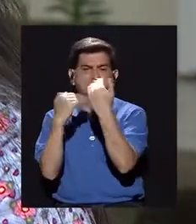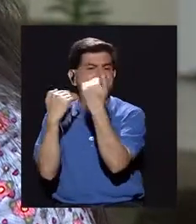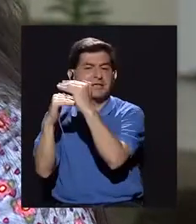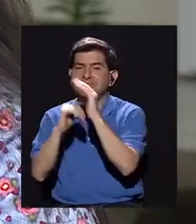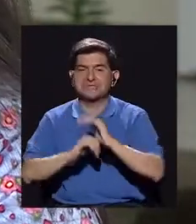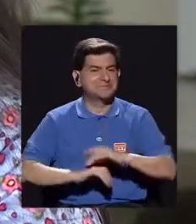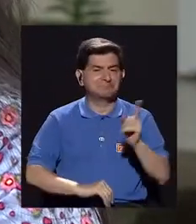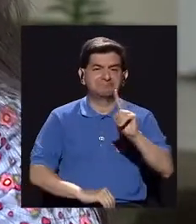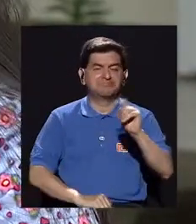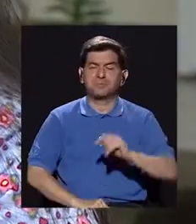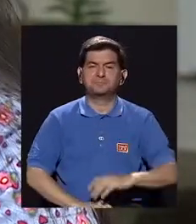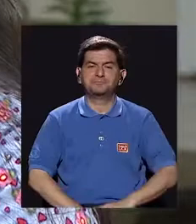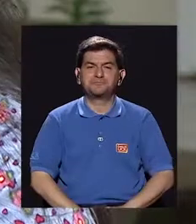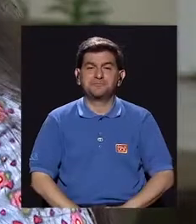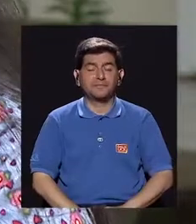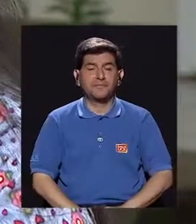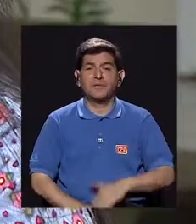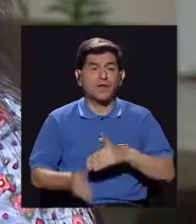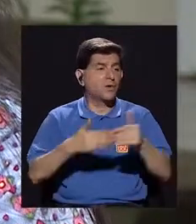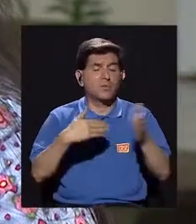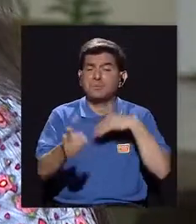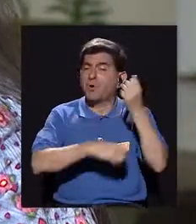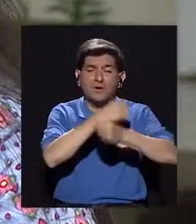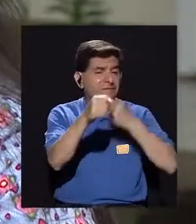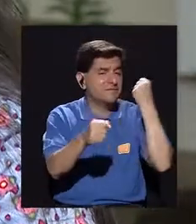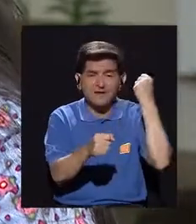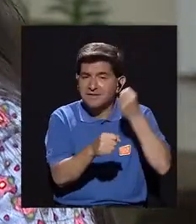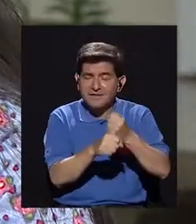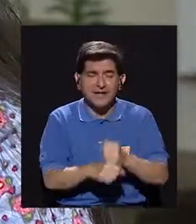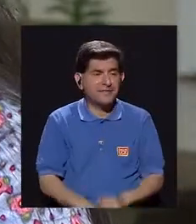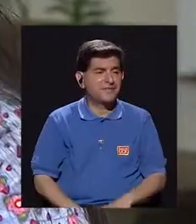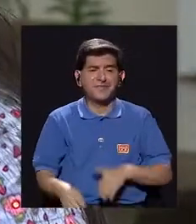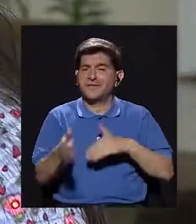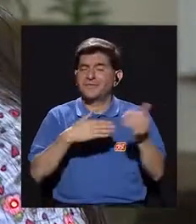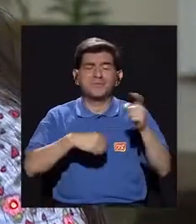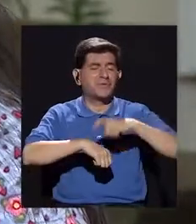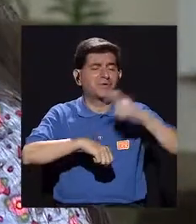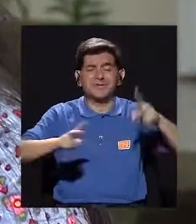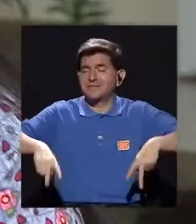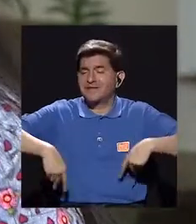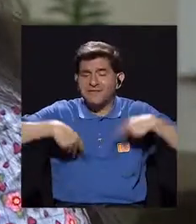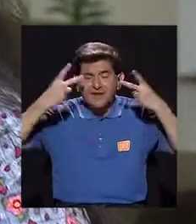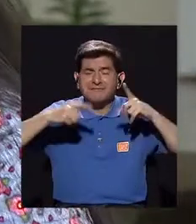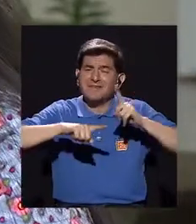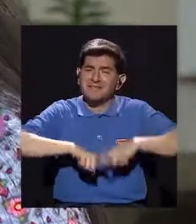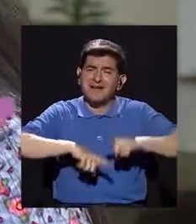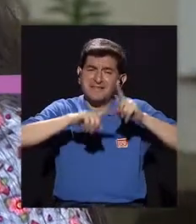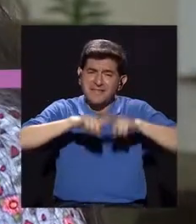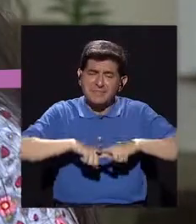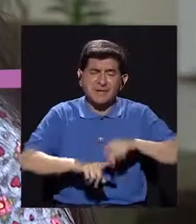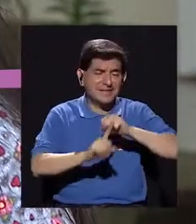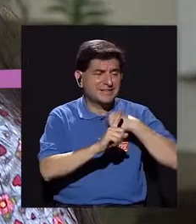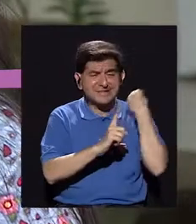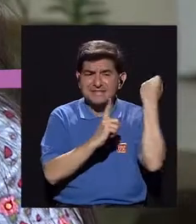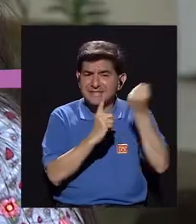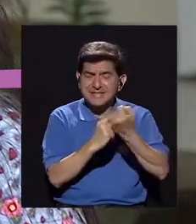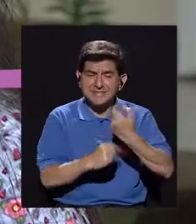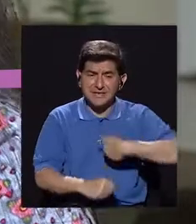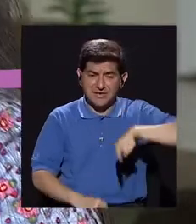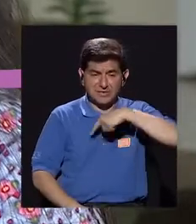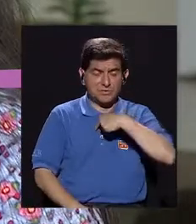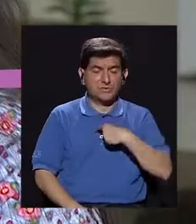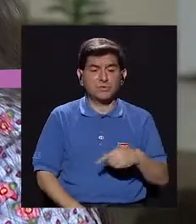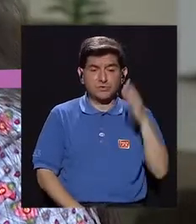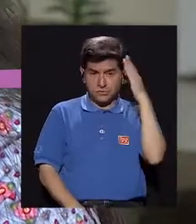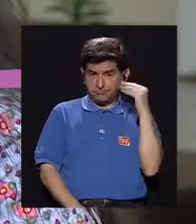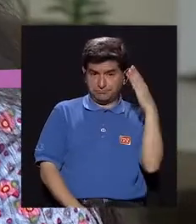restricción inclusive, ¿verdad? Puede ser cualquier edad, en cualquier etapa de vida, porque depende mucho también de las situaciones que